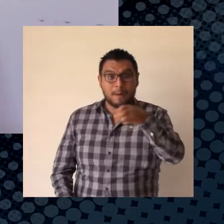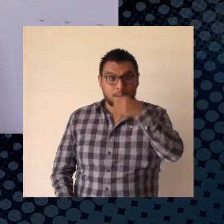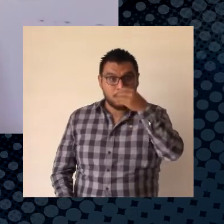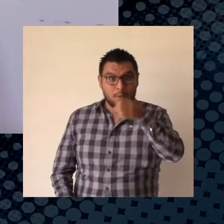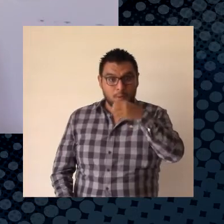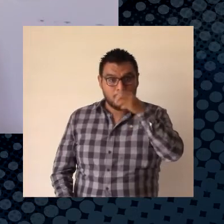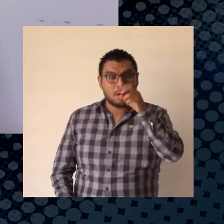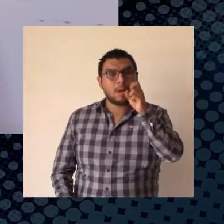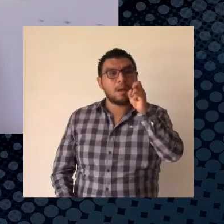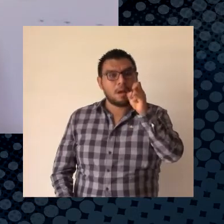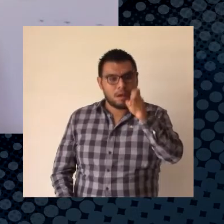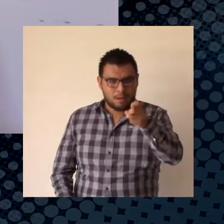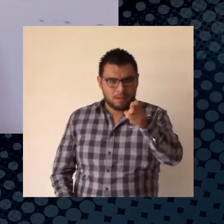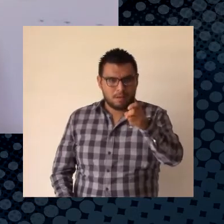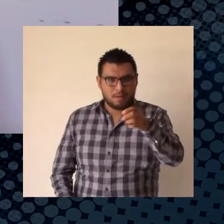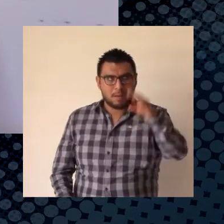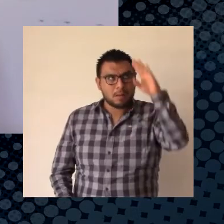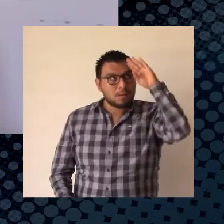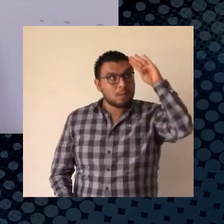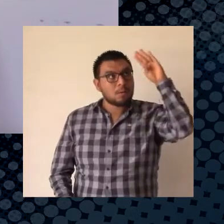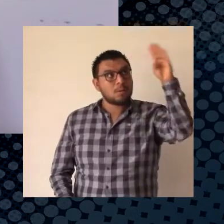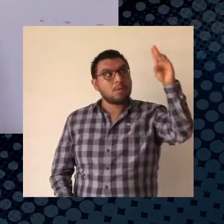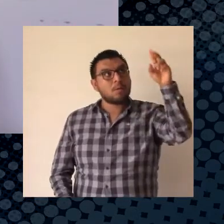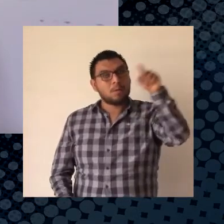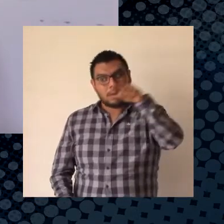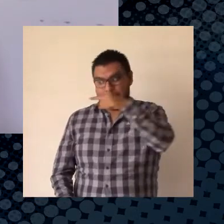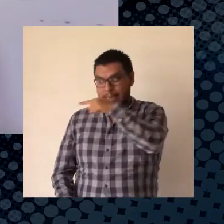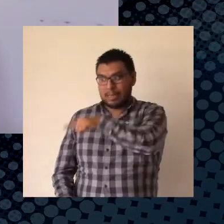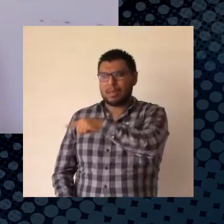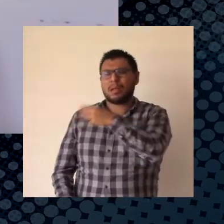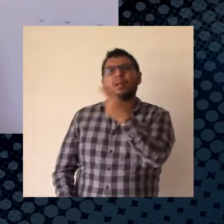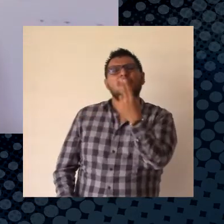forma: Señor, que te necesite.